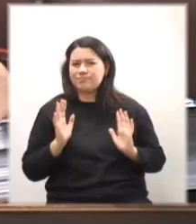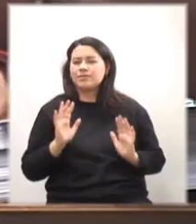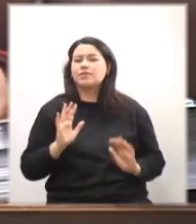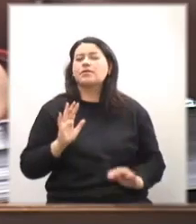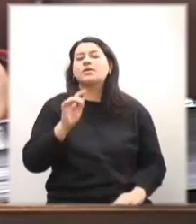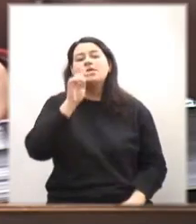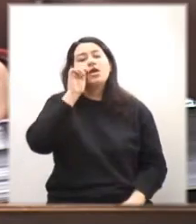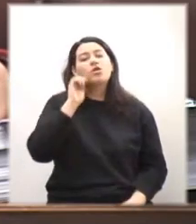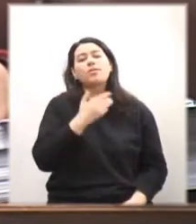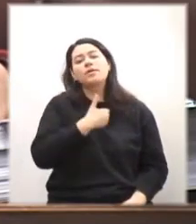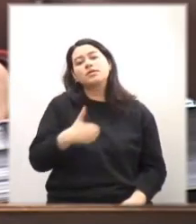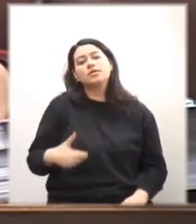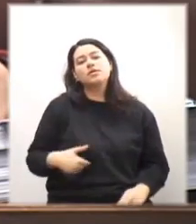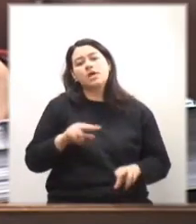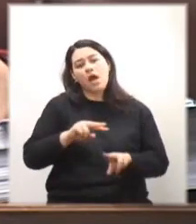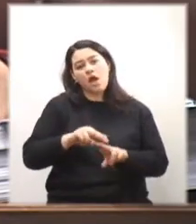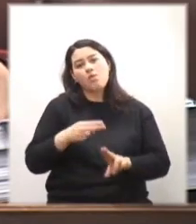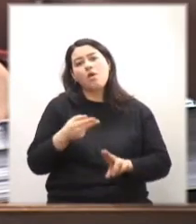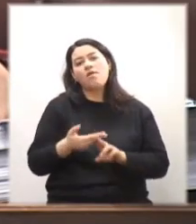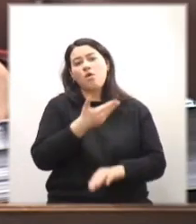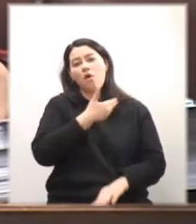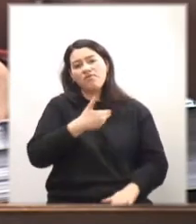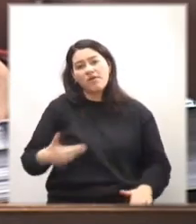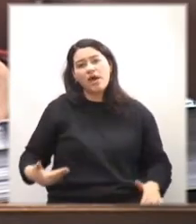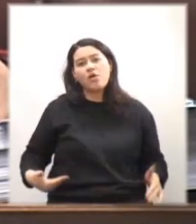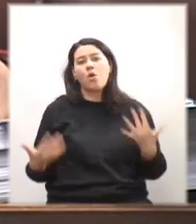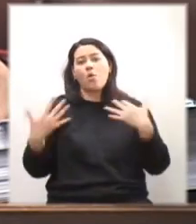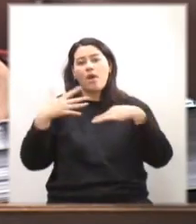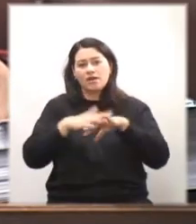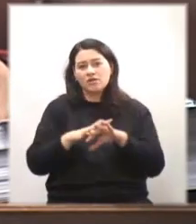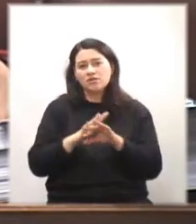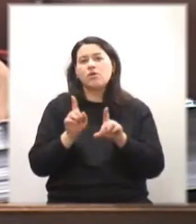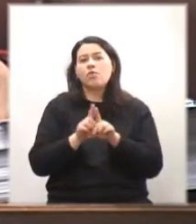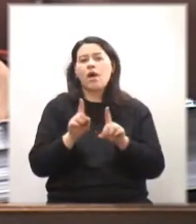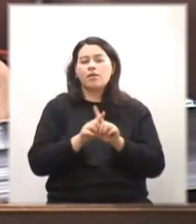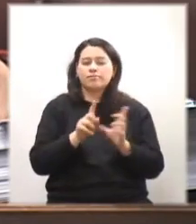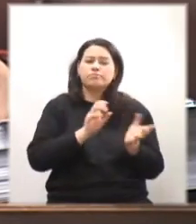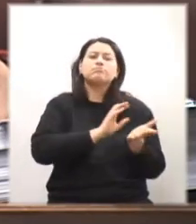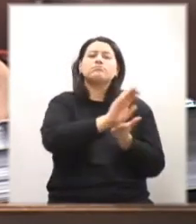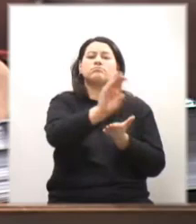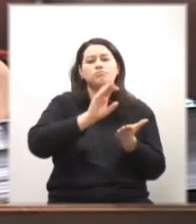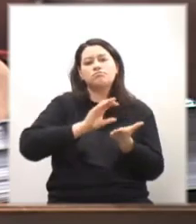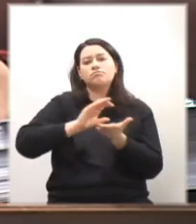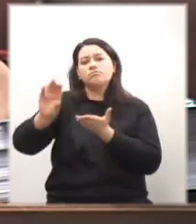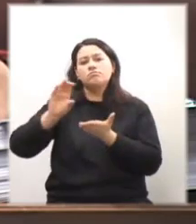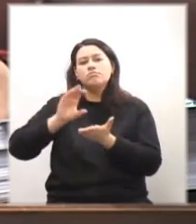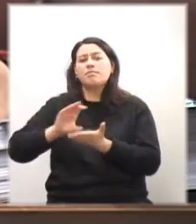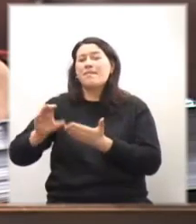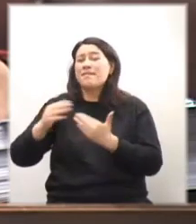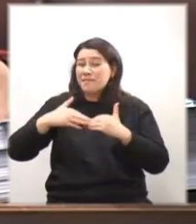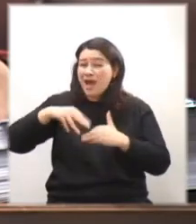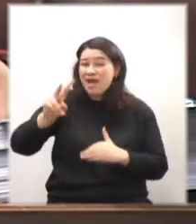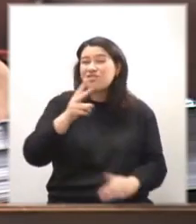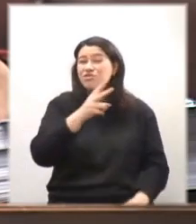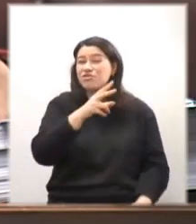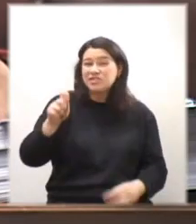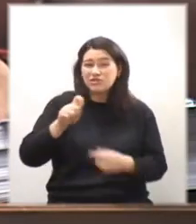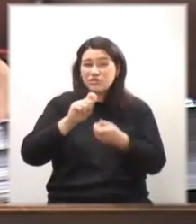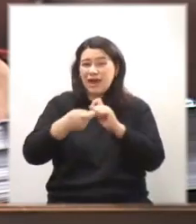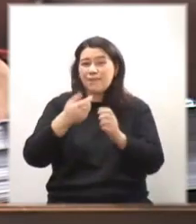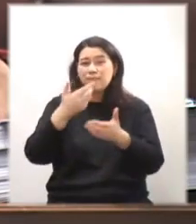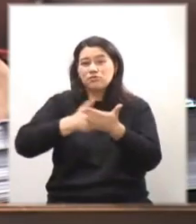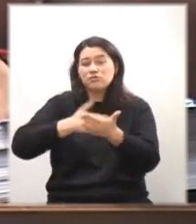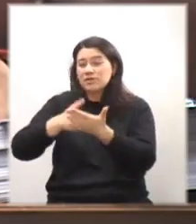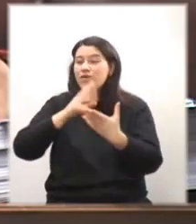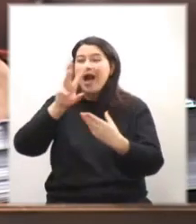presidente, una vez más la coalición de gobierno lleva adelante un circo de reasignaciones, presentando más de 200 sustitutivos